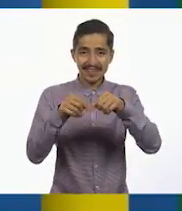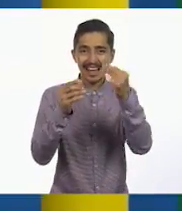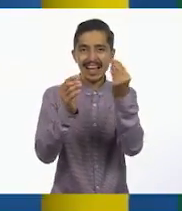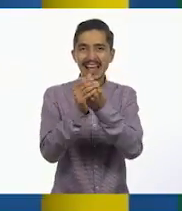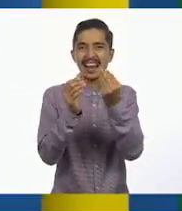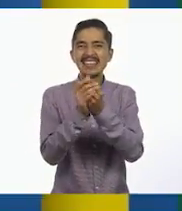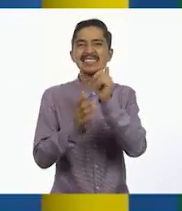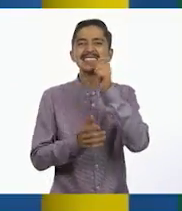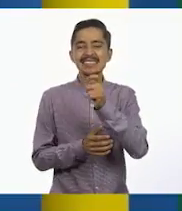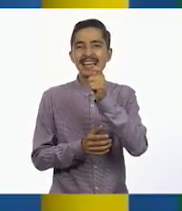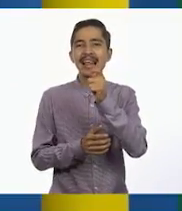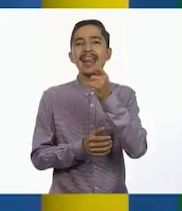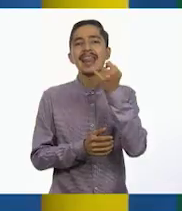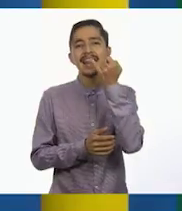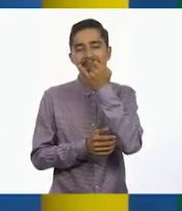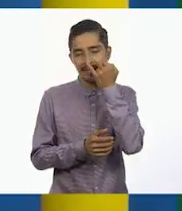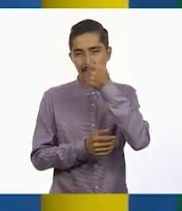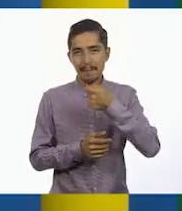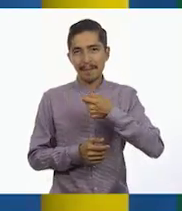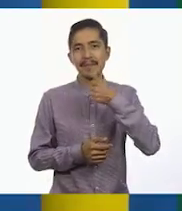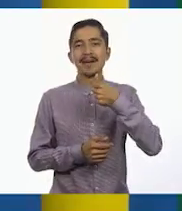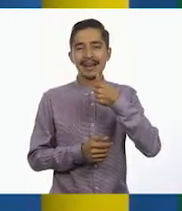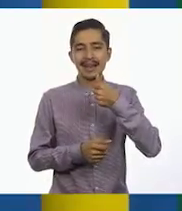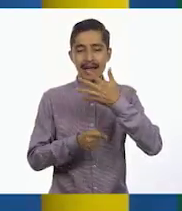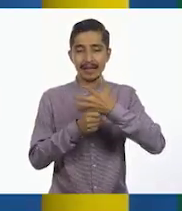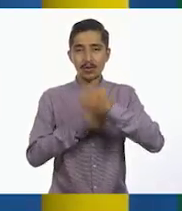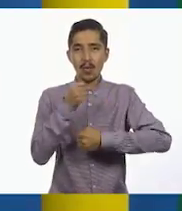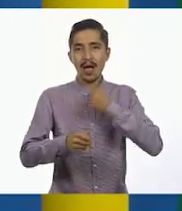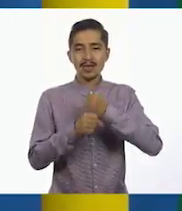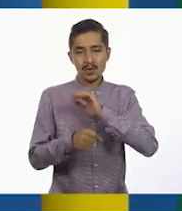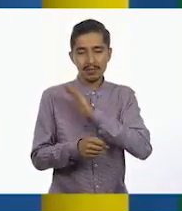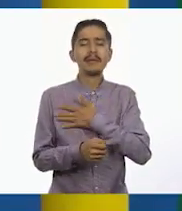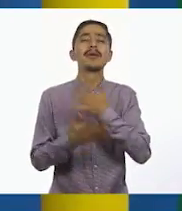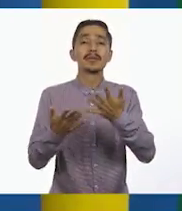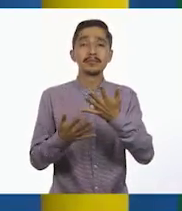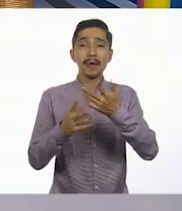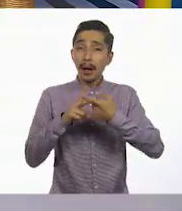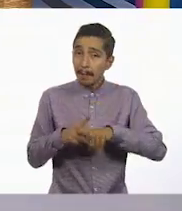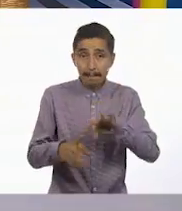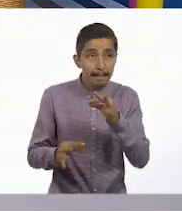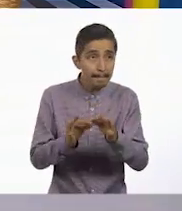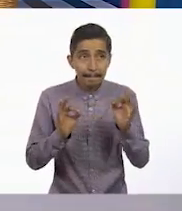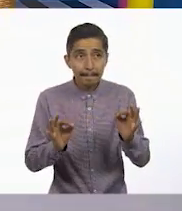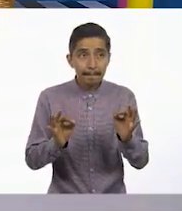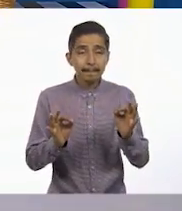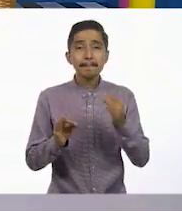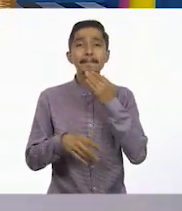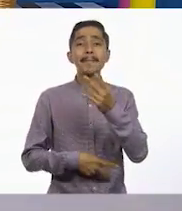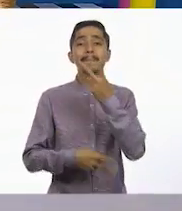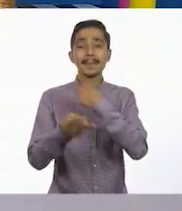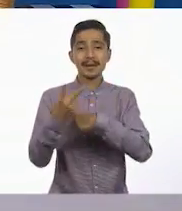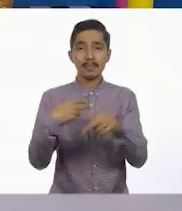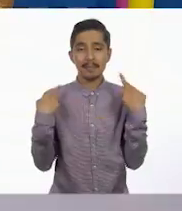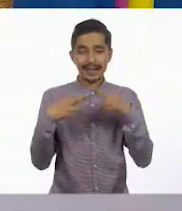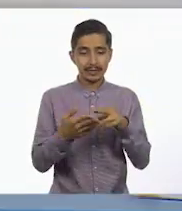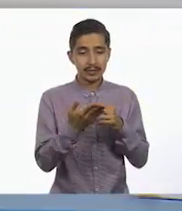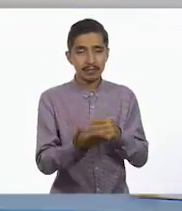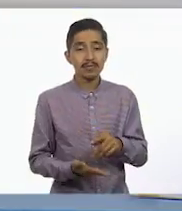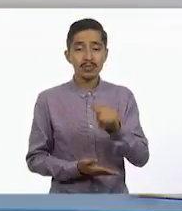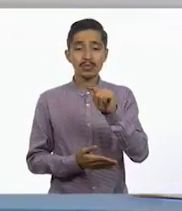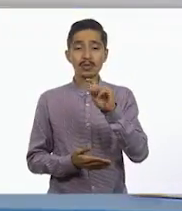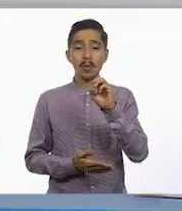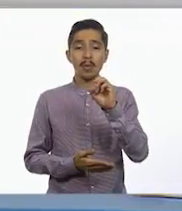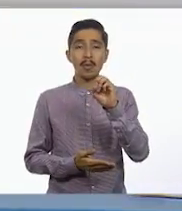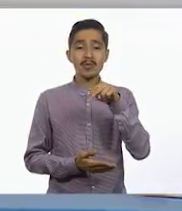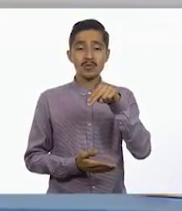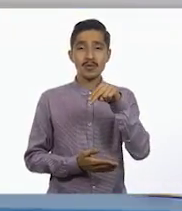clase de lengua materna de 5º grado. ¿Están listos? ¡Comenzamos! Bienvenido, profesor. Bienvenido, Ton. ¿Cómo